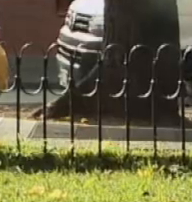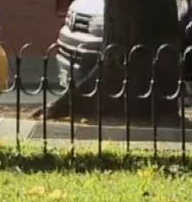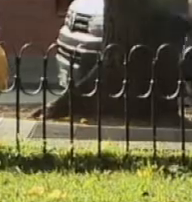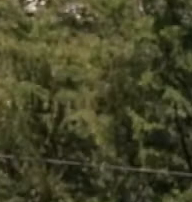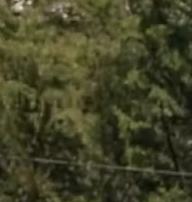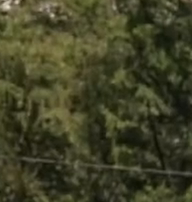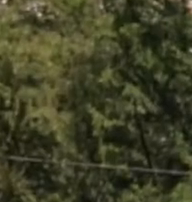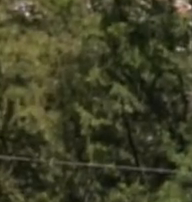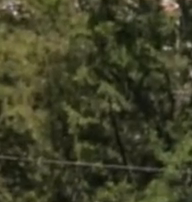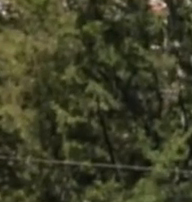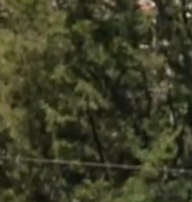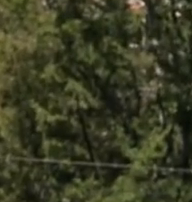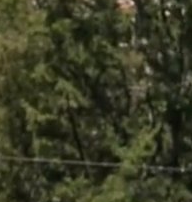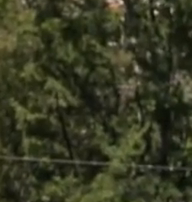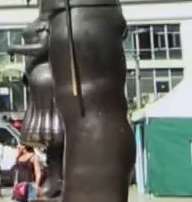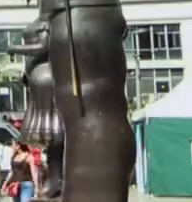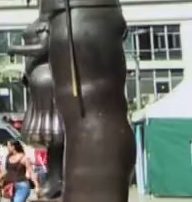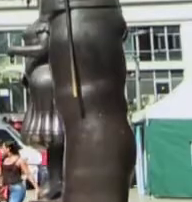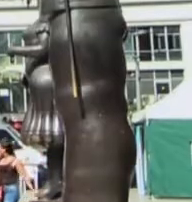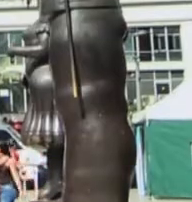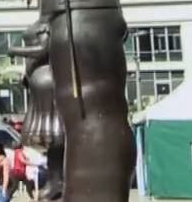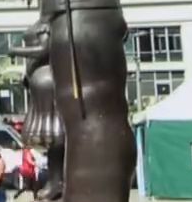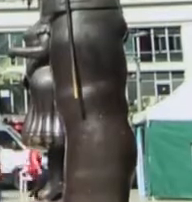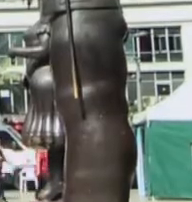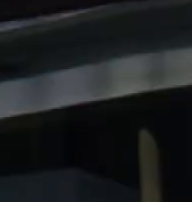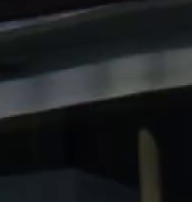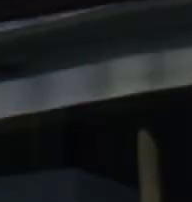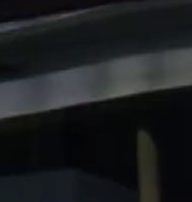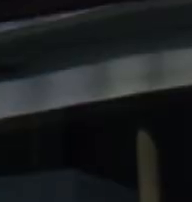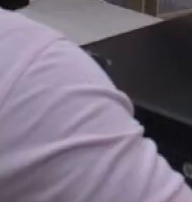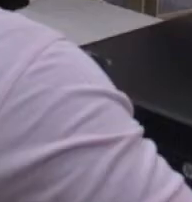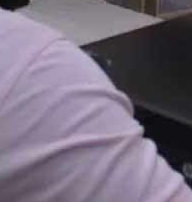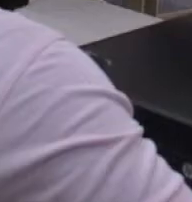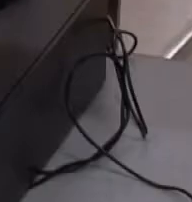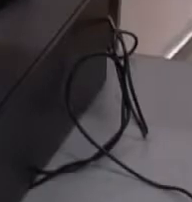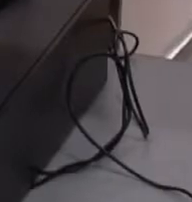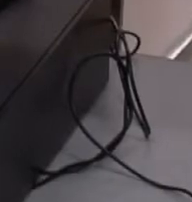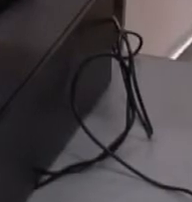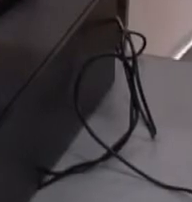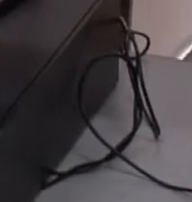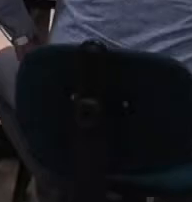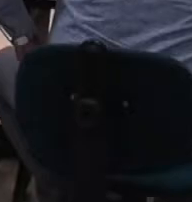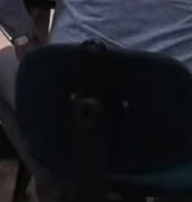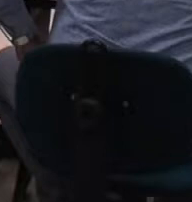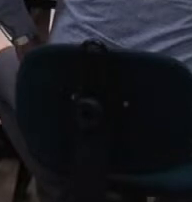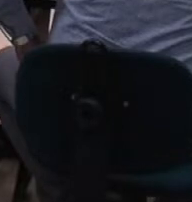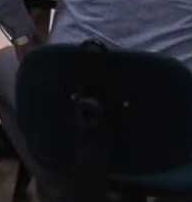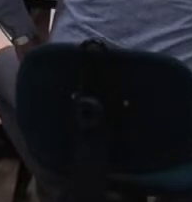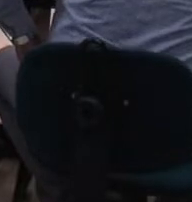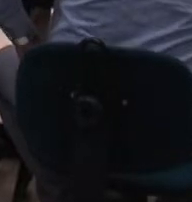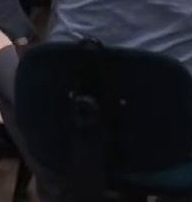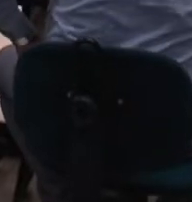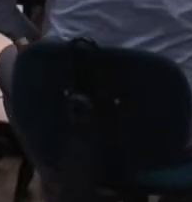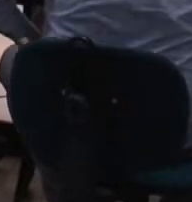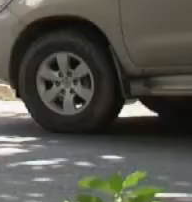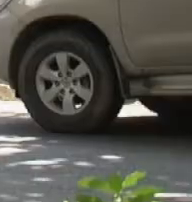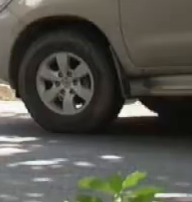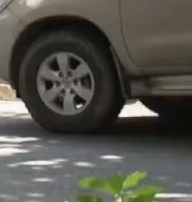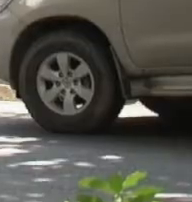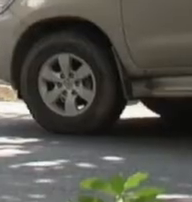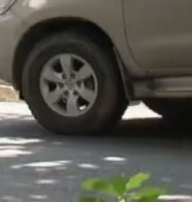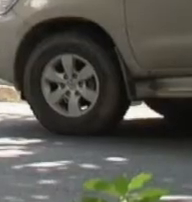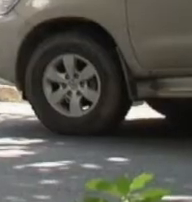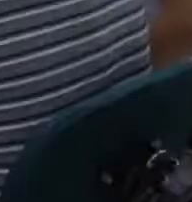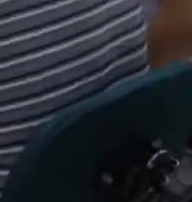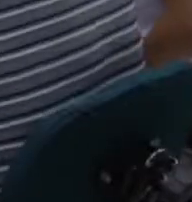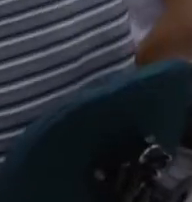la ESAP al departamento de Antioquia y en Medellín encontramos docentes y funcionarios que llevan muchos años trabajando para la institución y